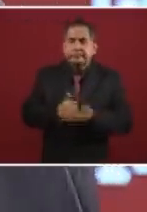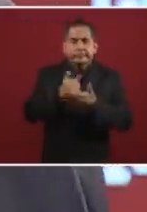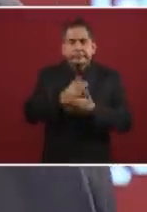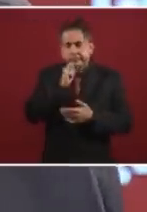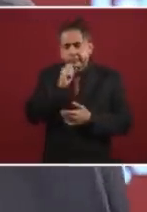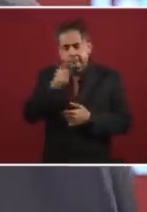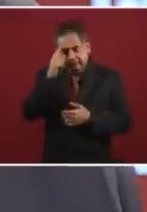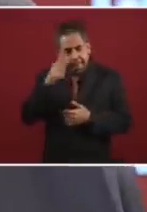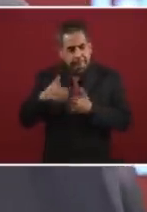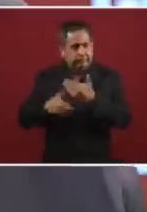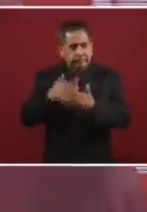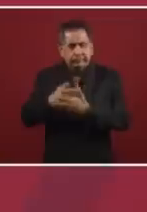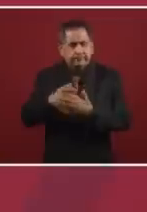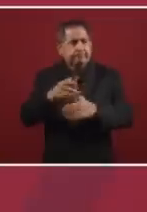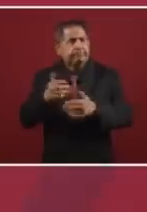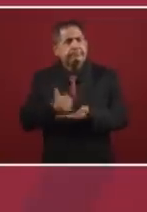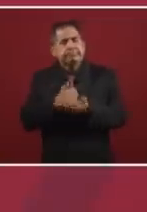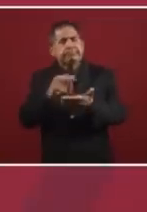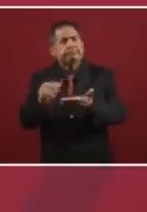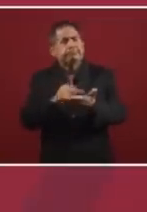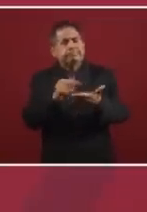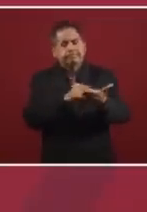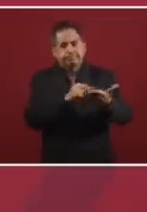a conseguir las firmas